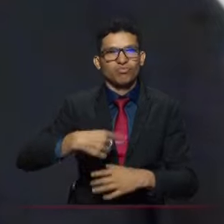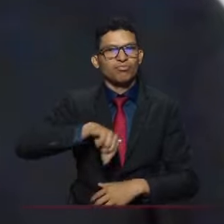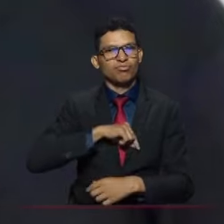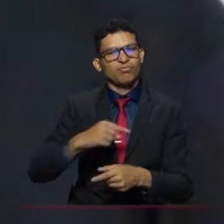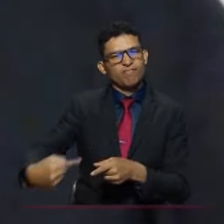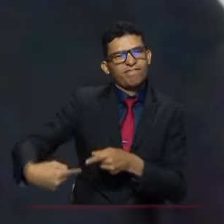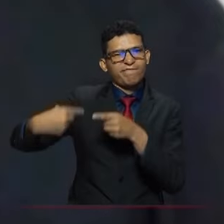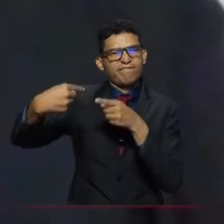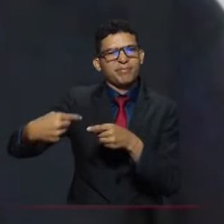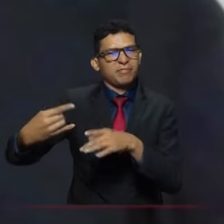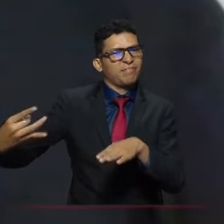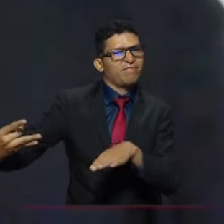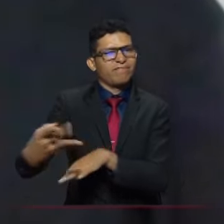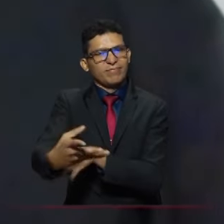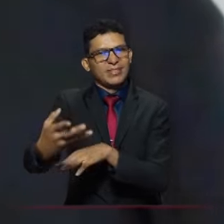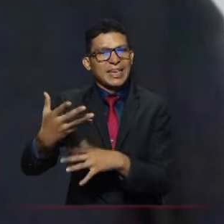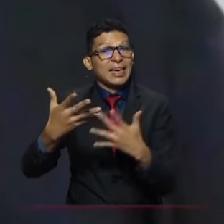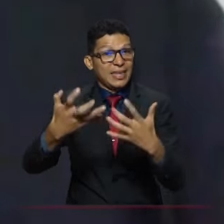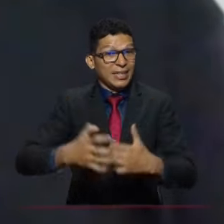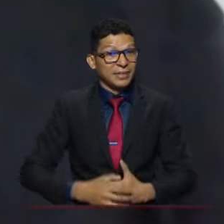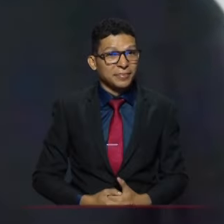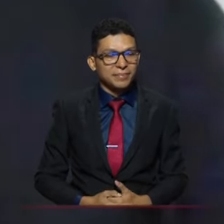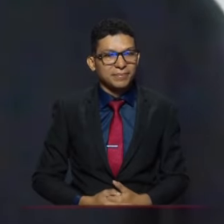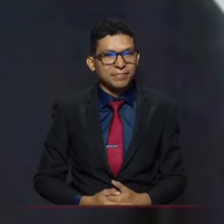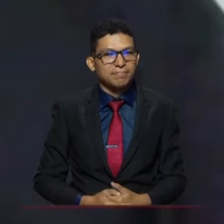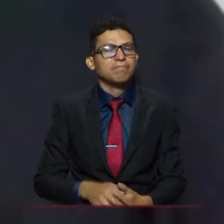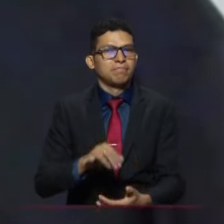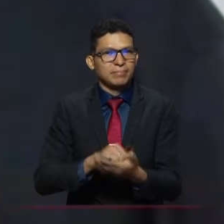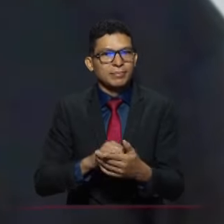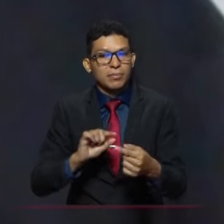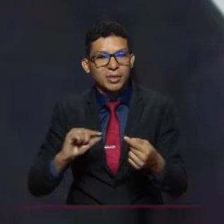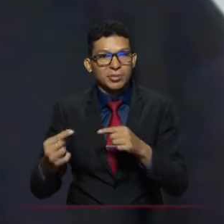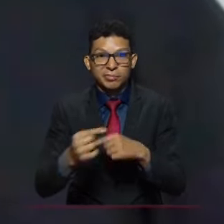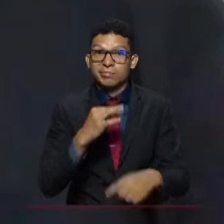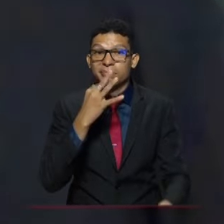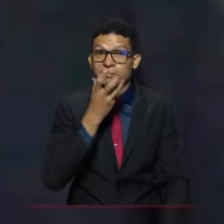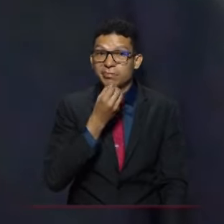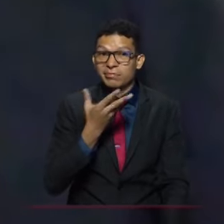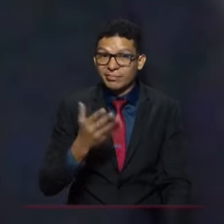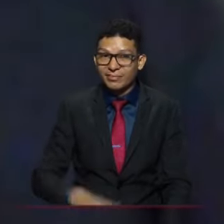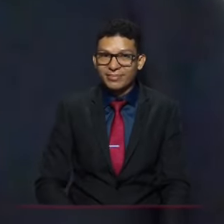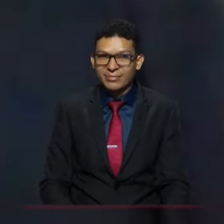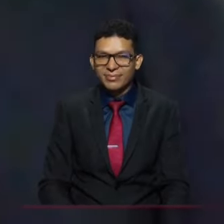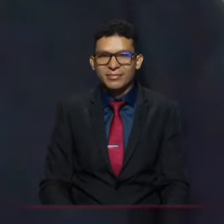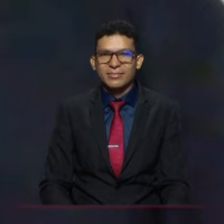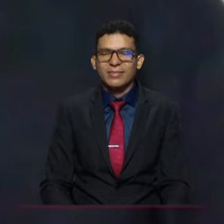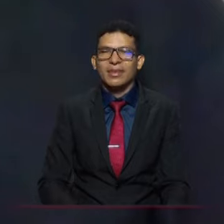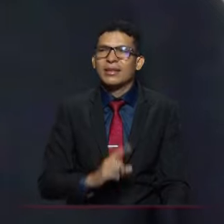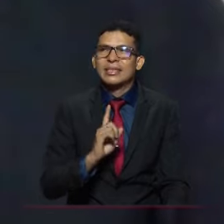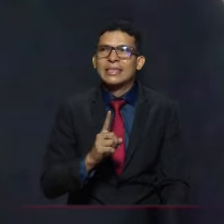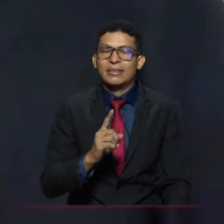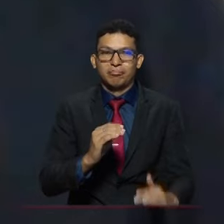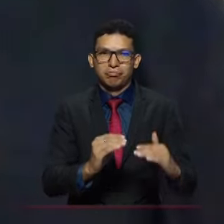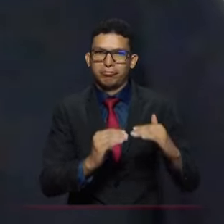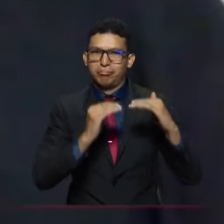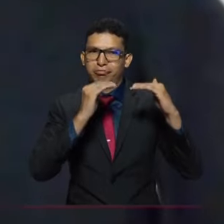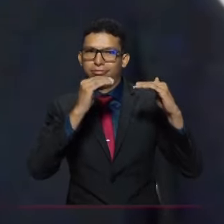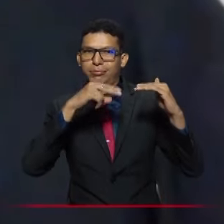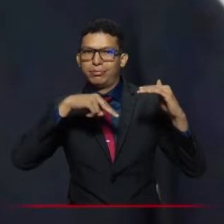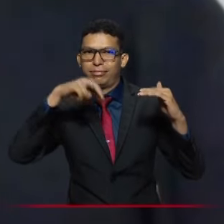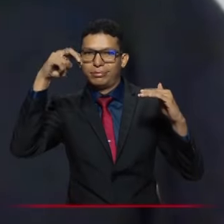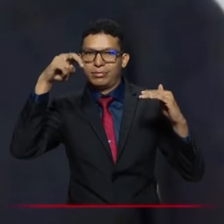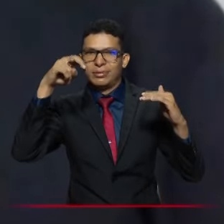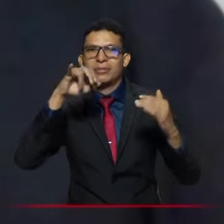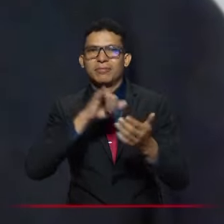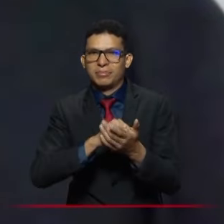y siento que es un torneo este muy bonito, de un muy alto nivel, de un muy